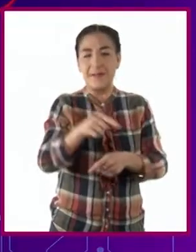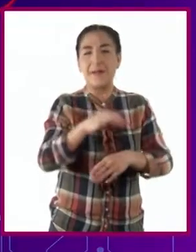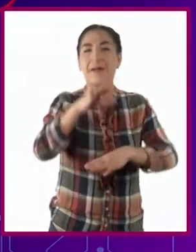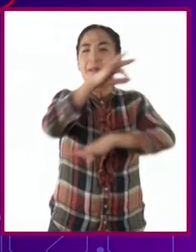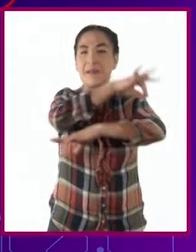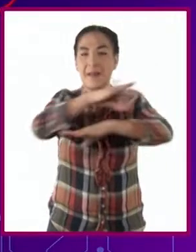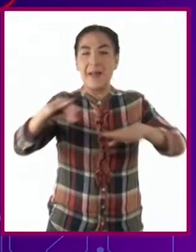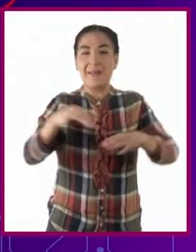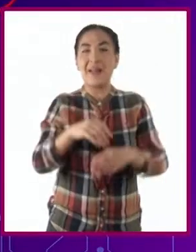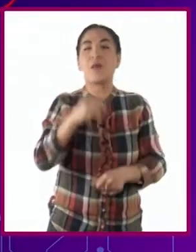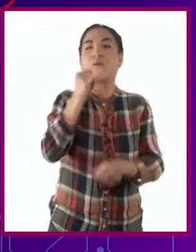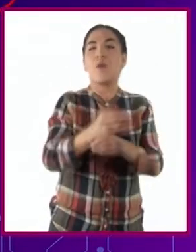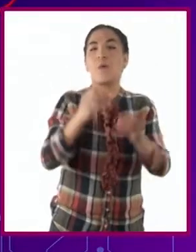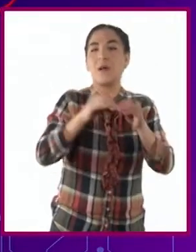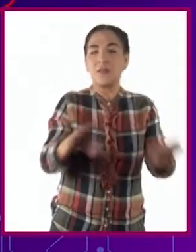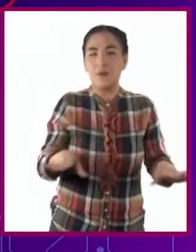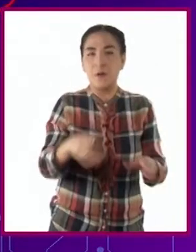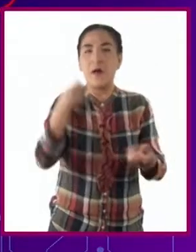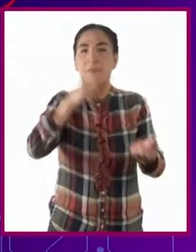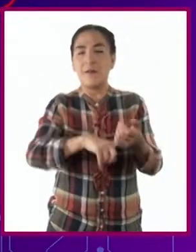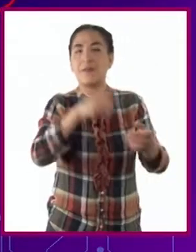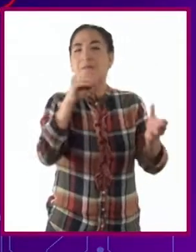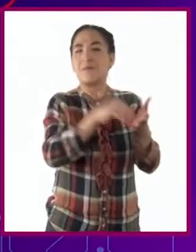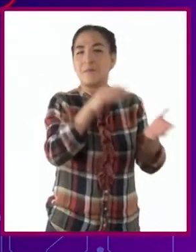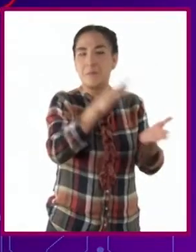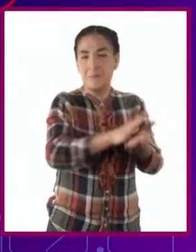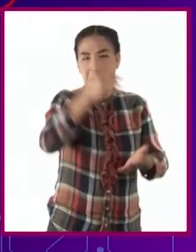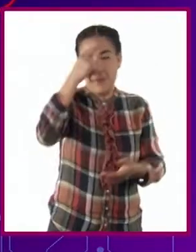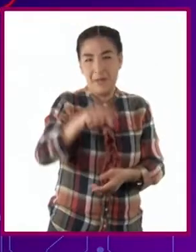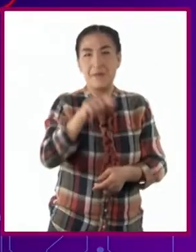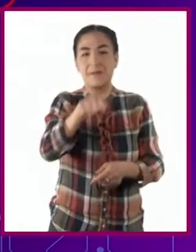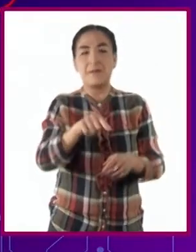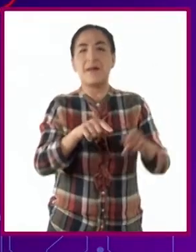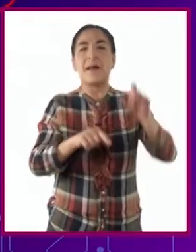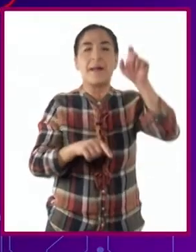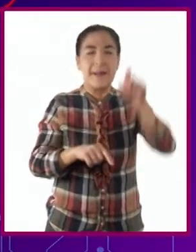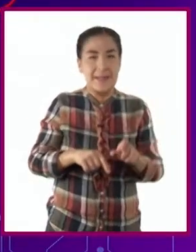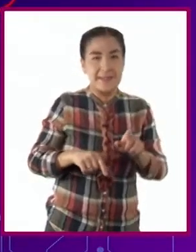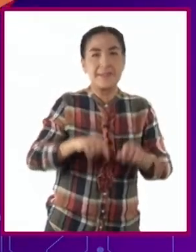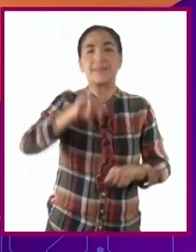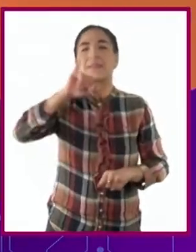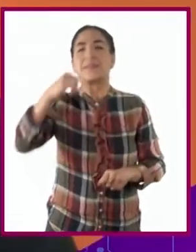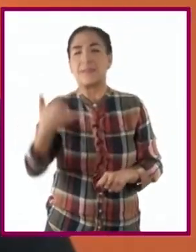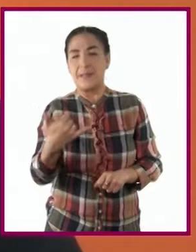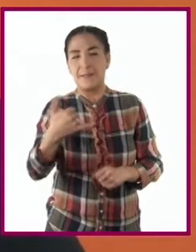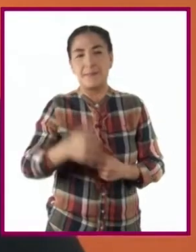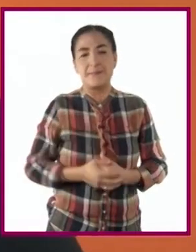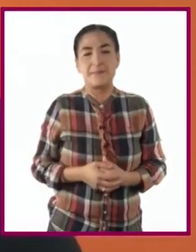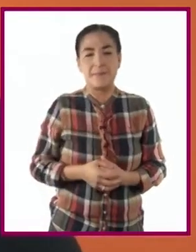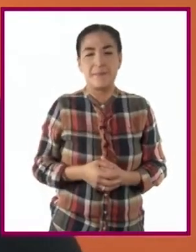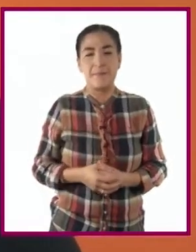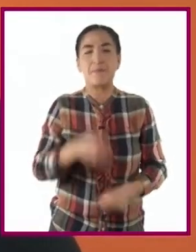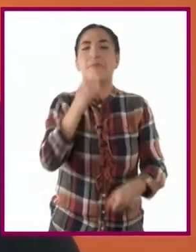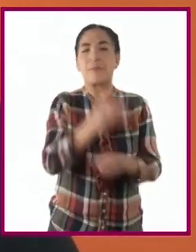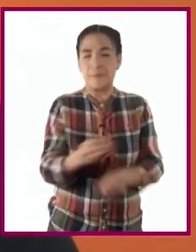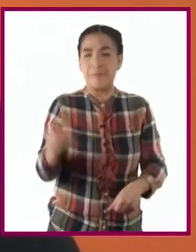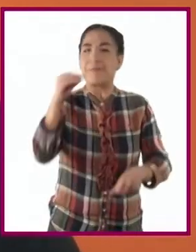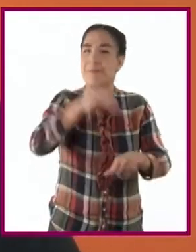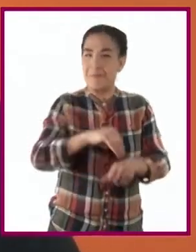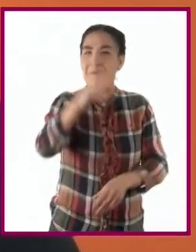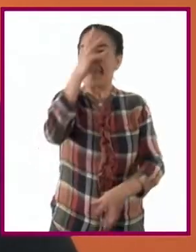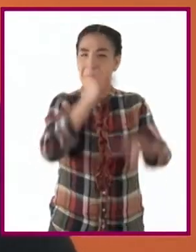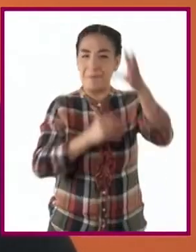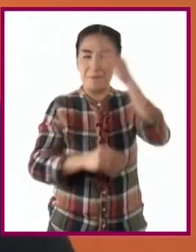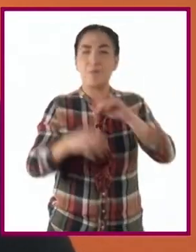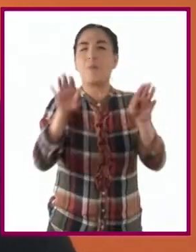rango de datos, que se va a incluir para las variables X y Y. Apliquemos lo aprendido.